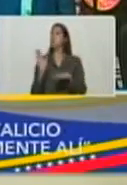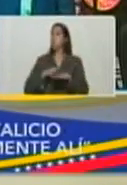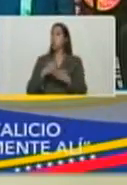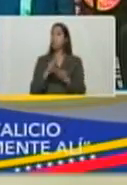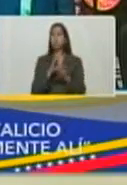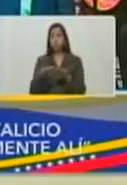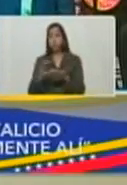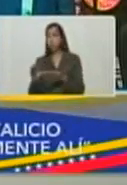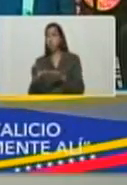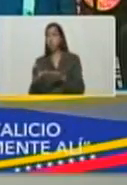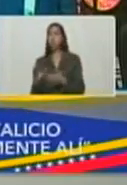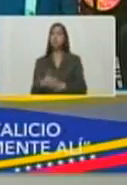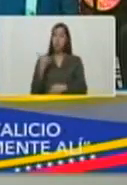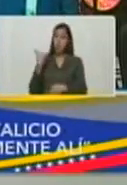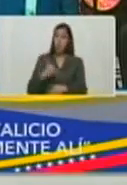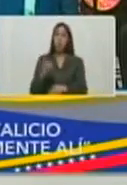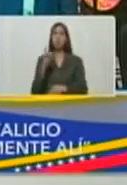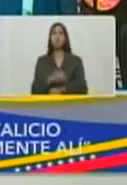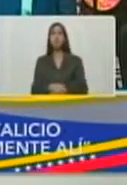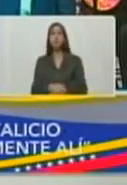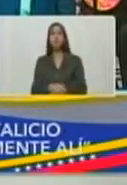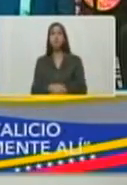no hay.